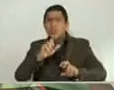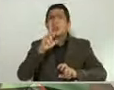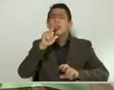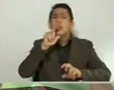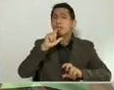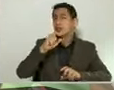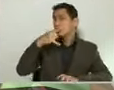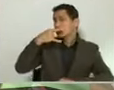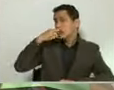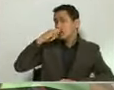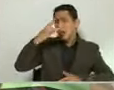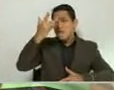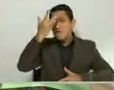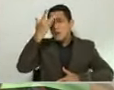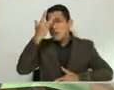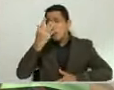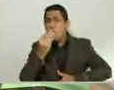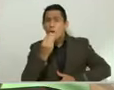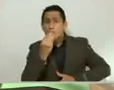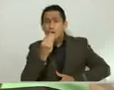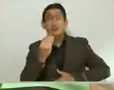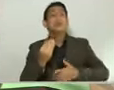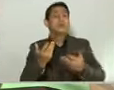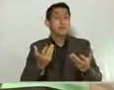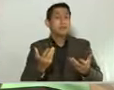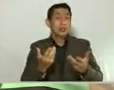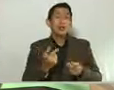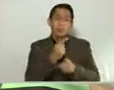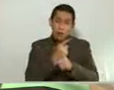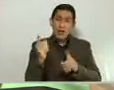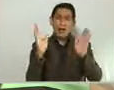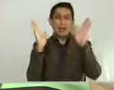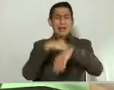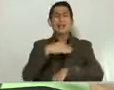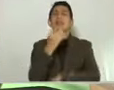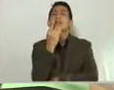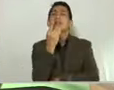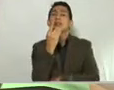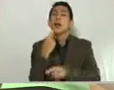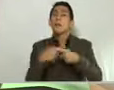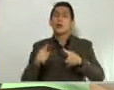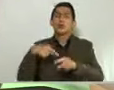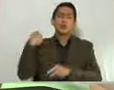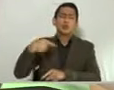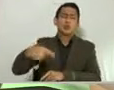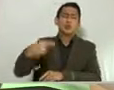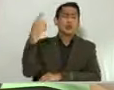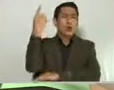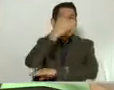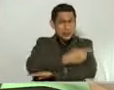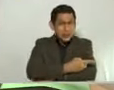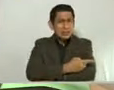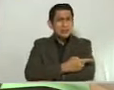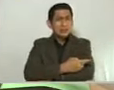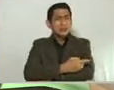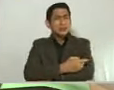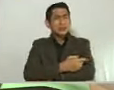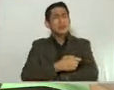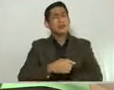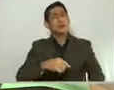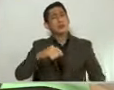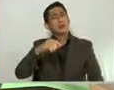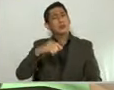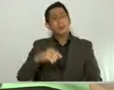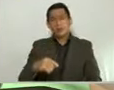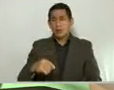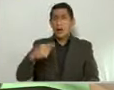los niños a través de Children International 1.600 desayunos por día. Súmale, todos los días se desperdiciaban en el TTV 1.5 millones